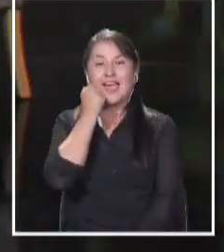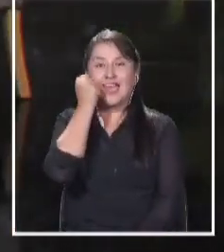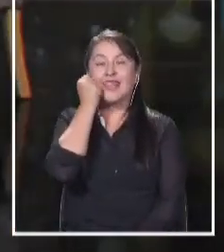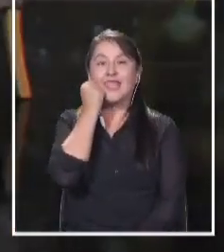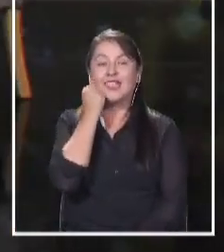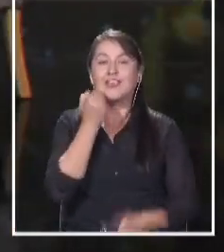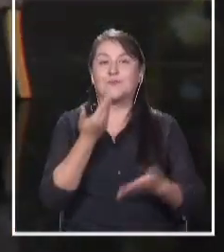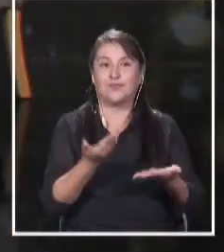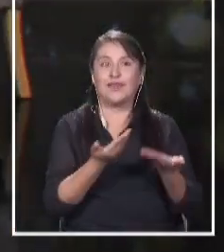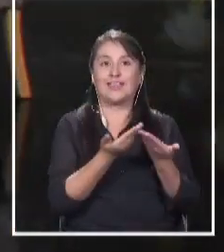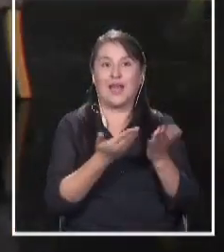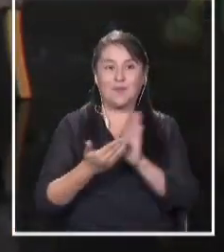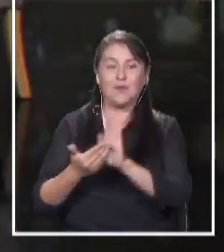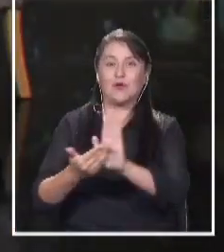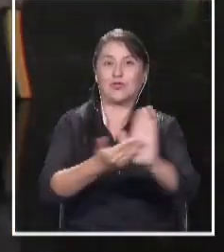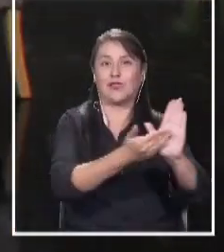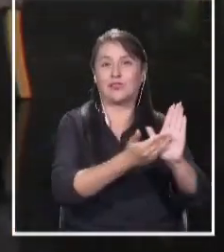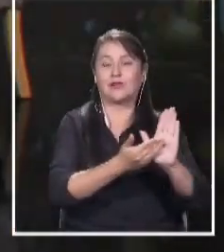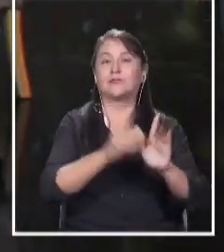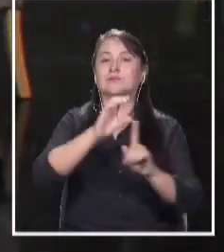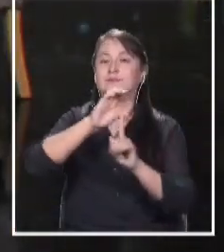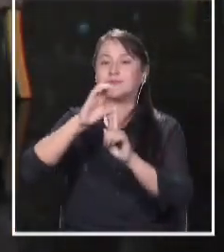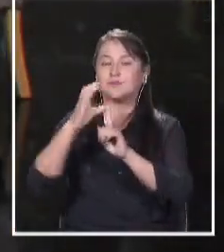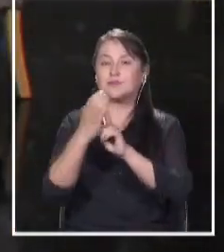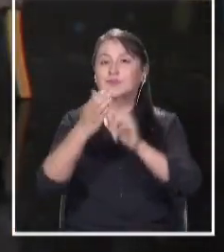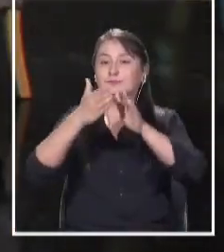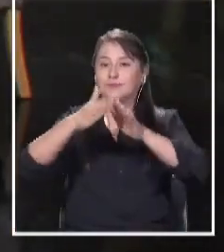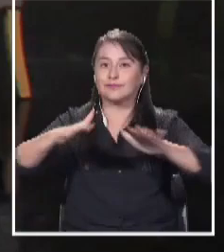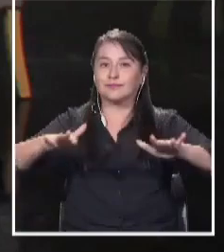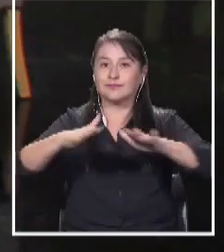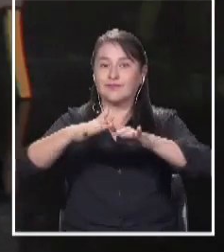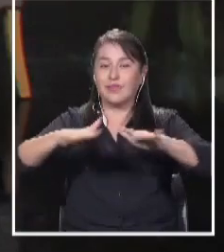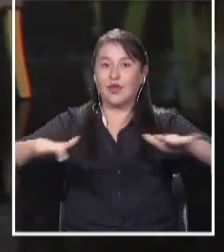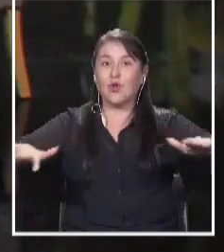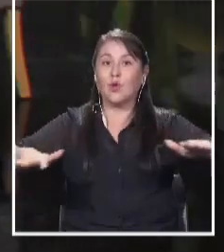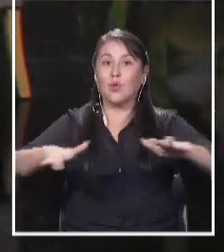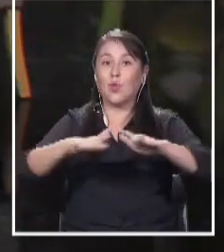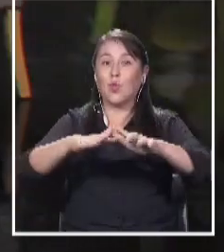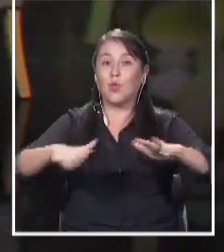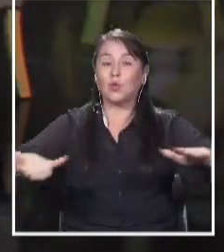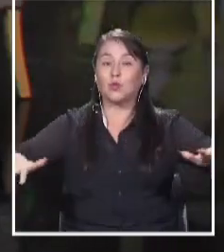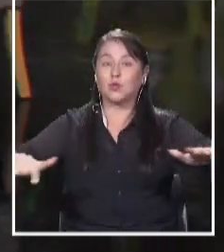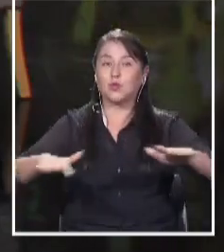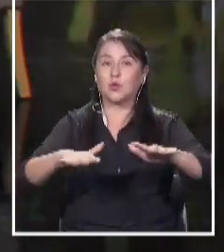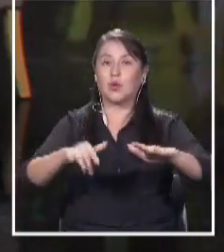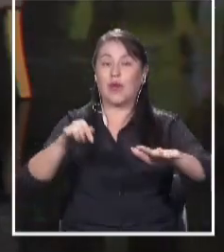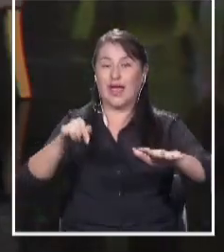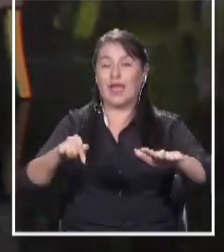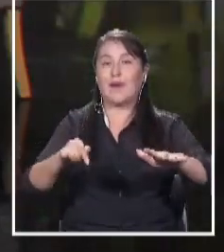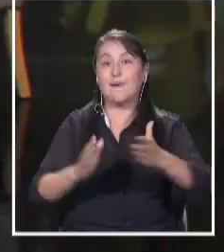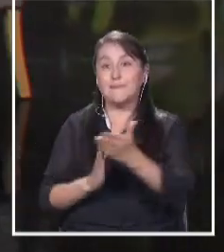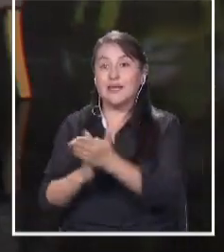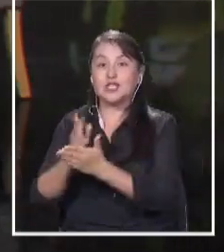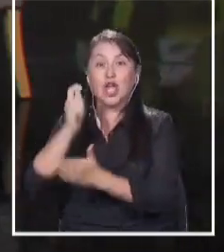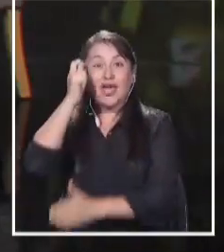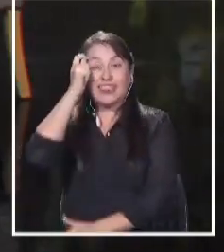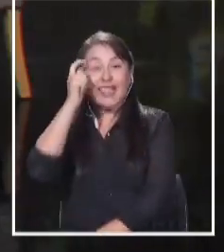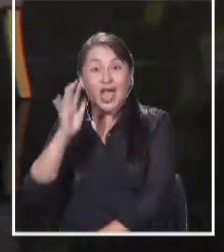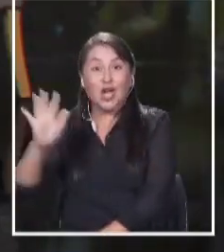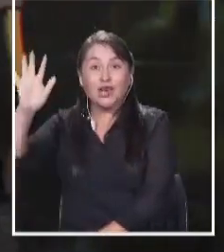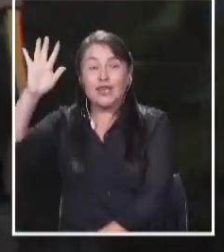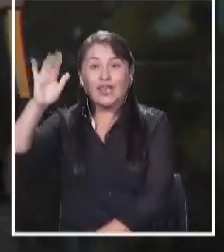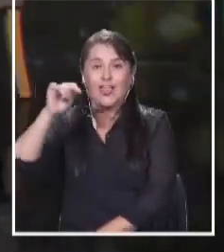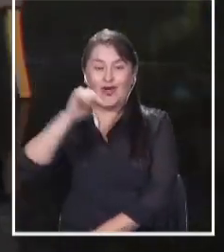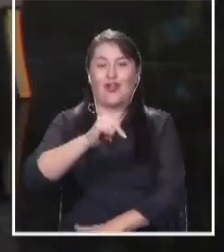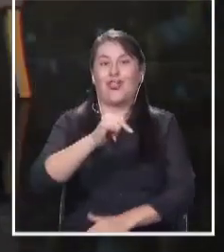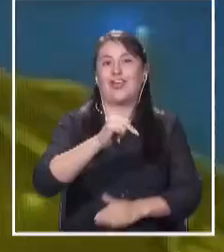cariño. Entonces yo creo que la cultura oceánica, si bien ha partido mucho desde lo teórico, hoy día está con un montón de estudios que empiezan a